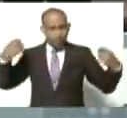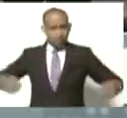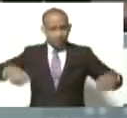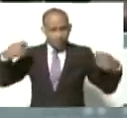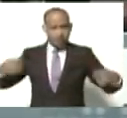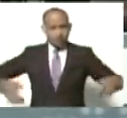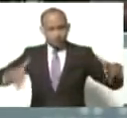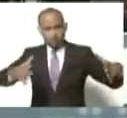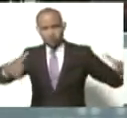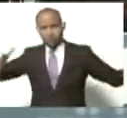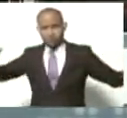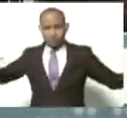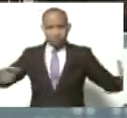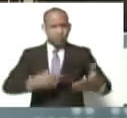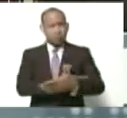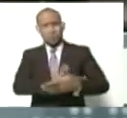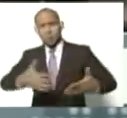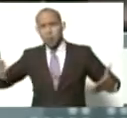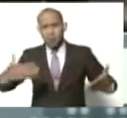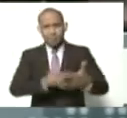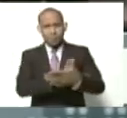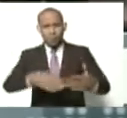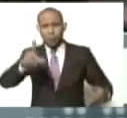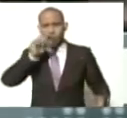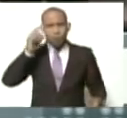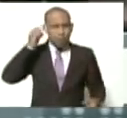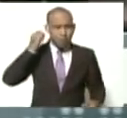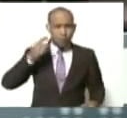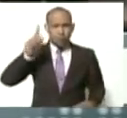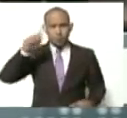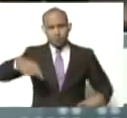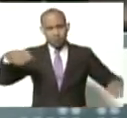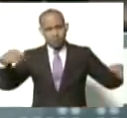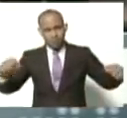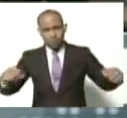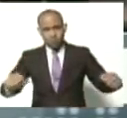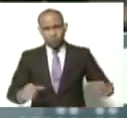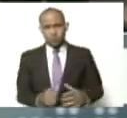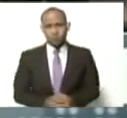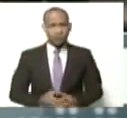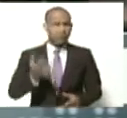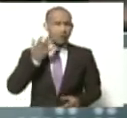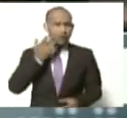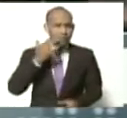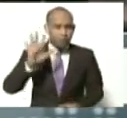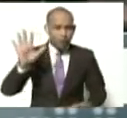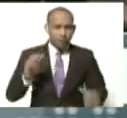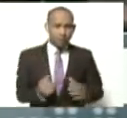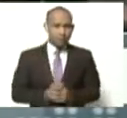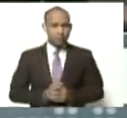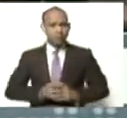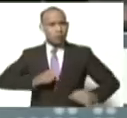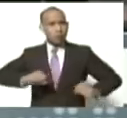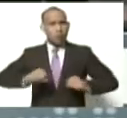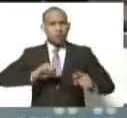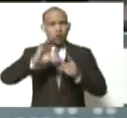de miles y miles de venezolanos. Por ejemplo, los movimientos de la cultura,